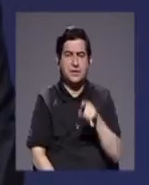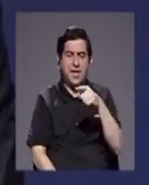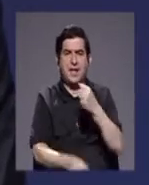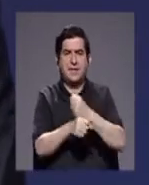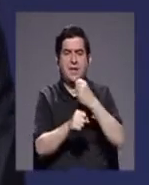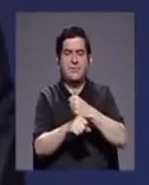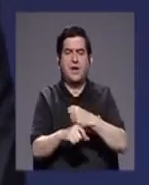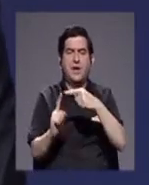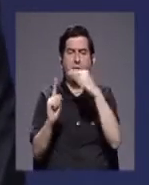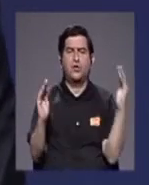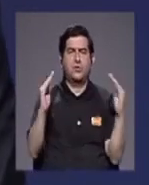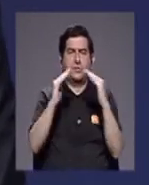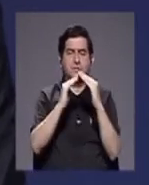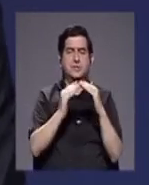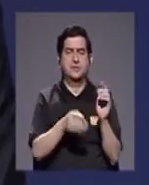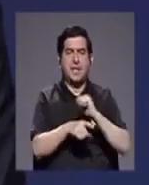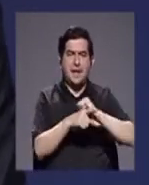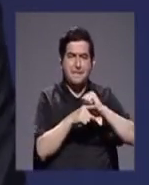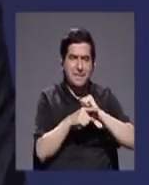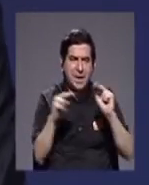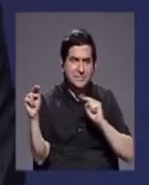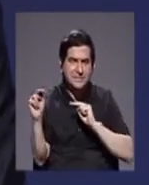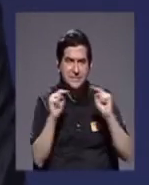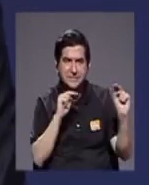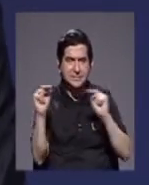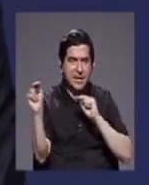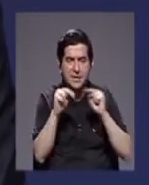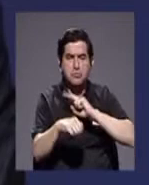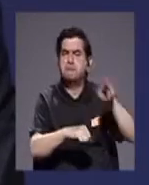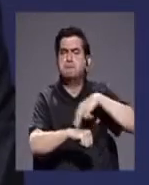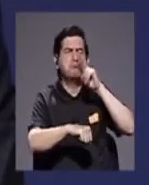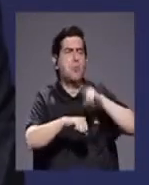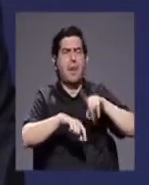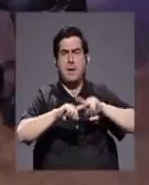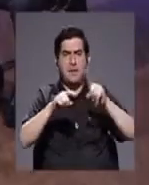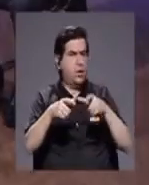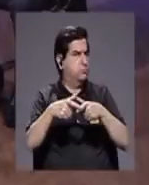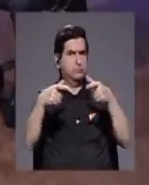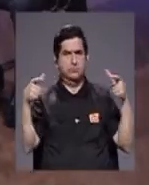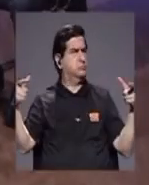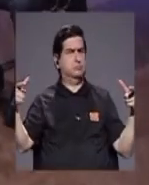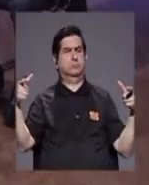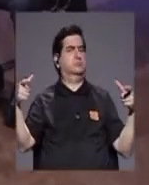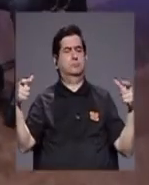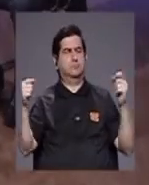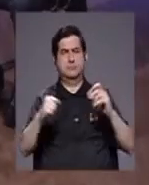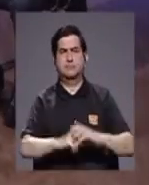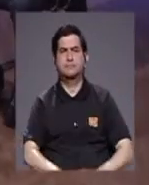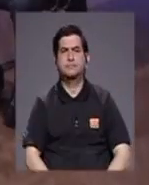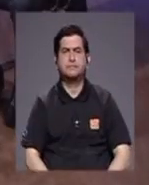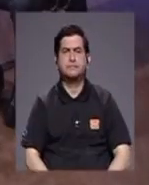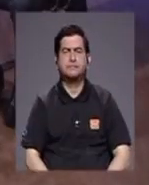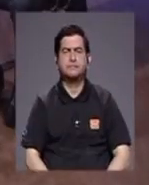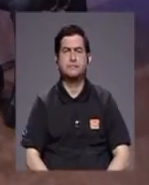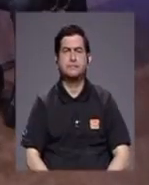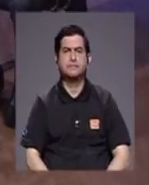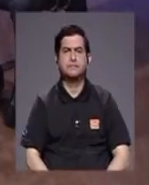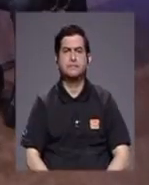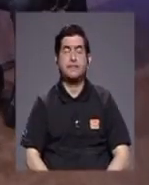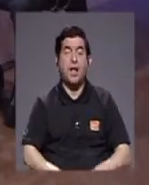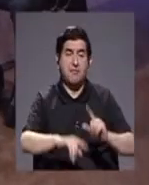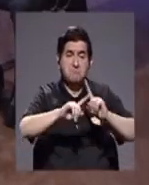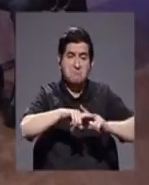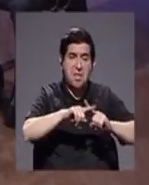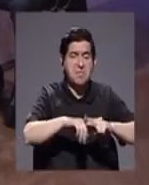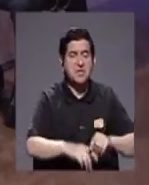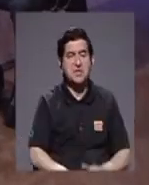una práctica de negocios normal, pero no masiva, sino que dependiendo de